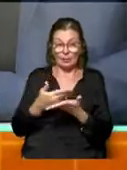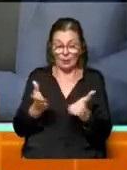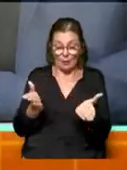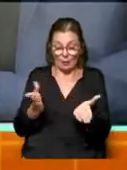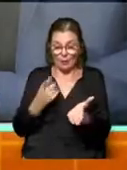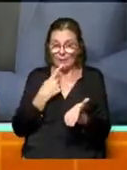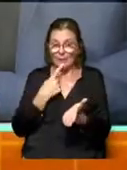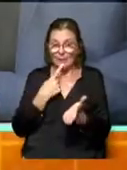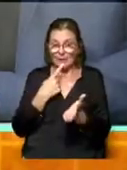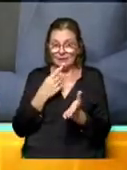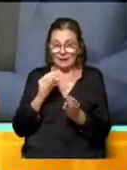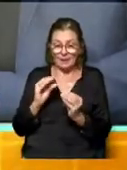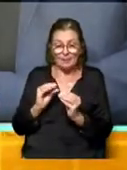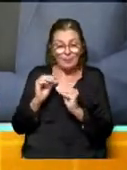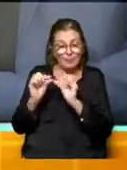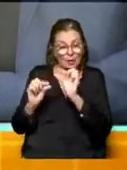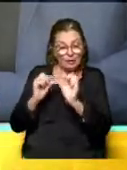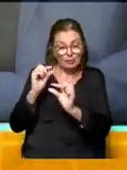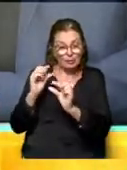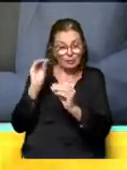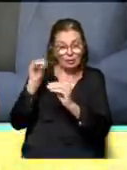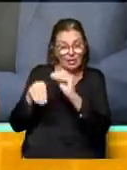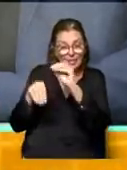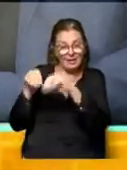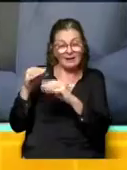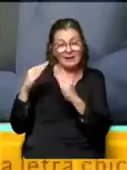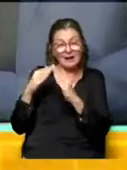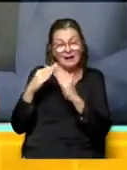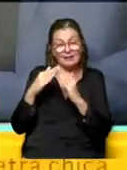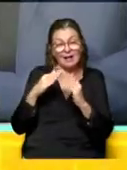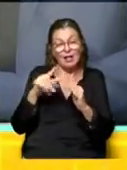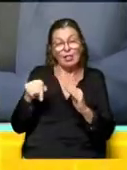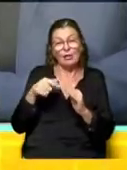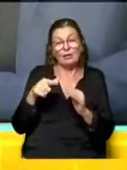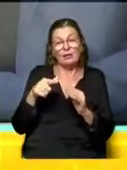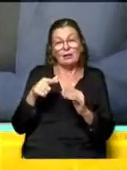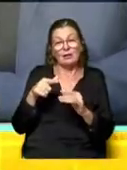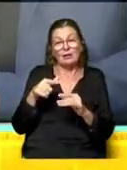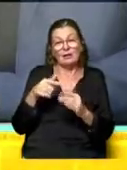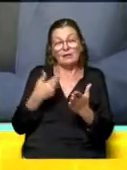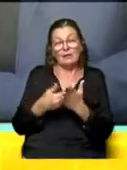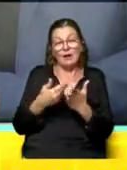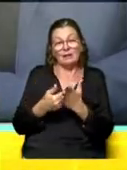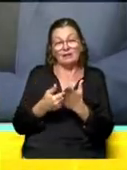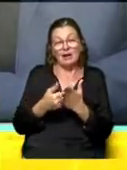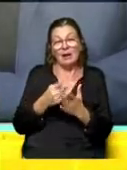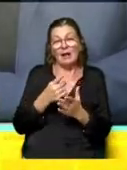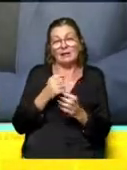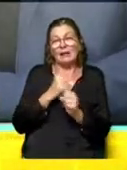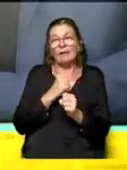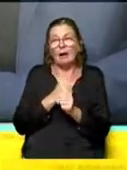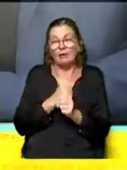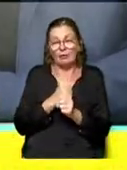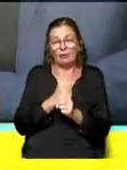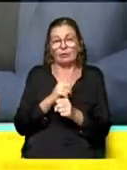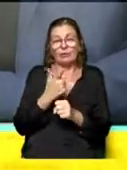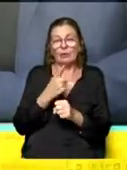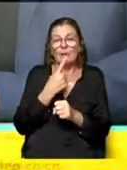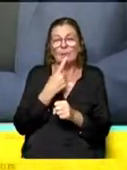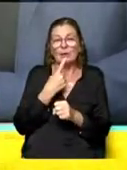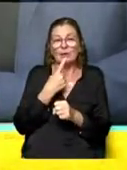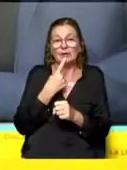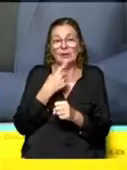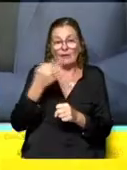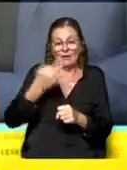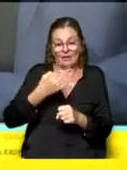política macroeconómica que derrama entonces en los hogares con niños, donde hay informalidad, donde tienen que haber políticas